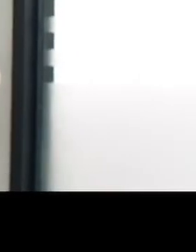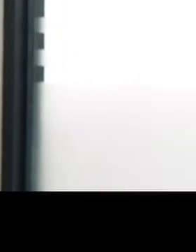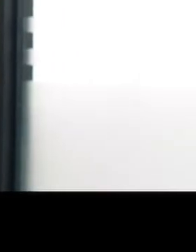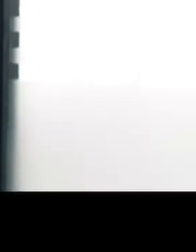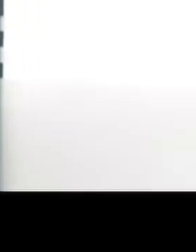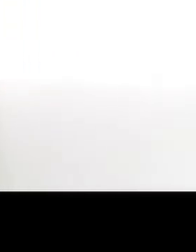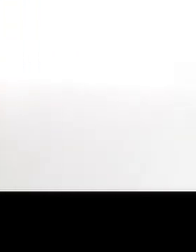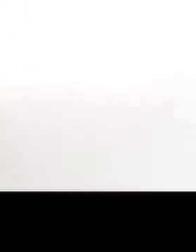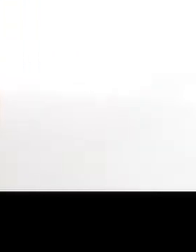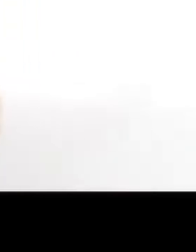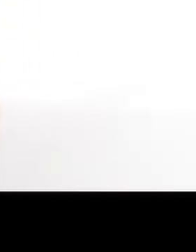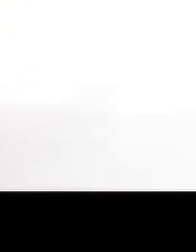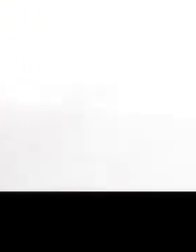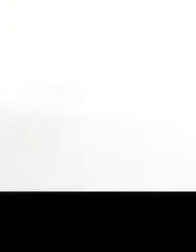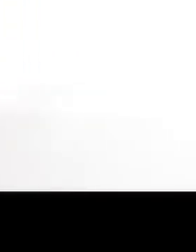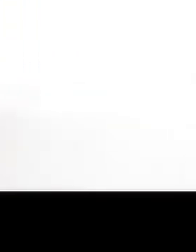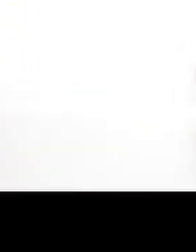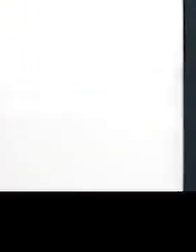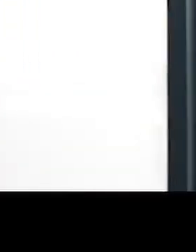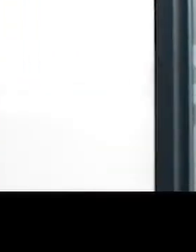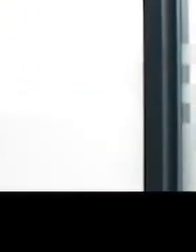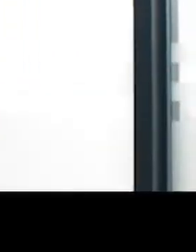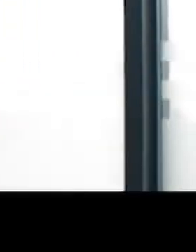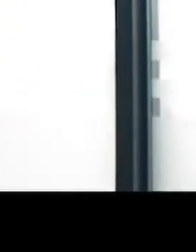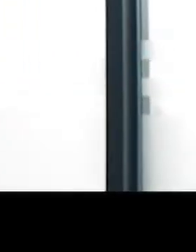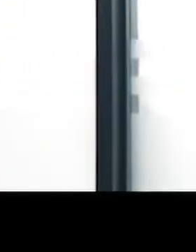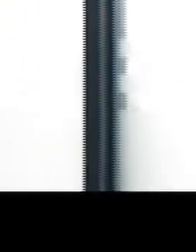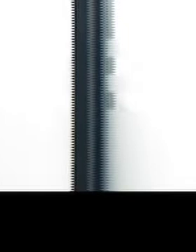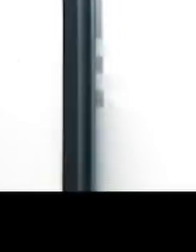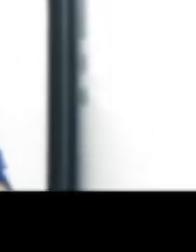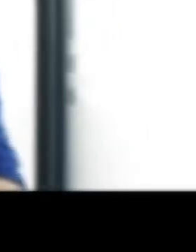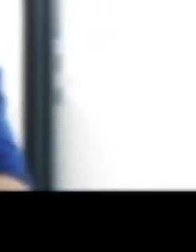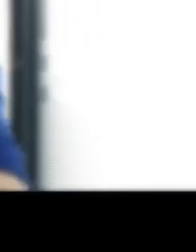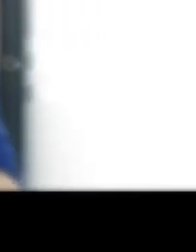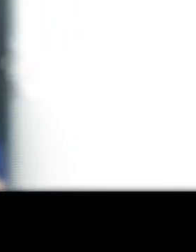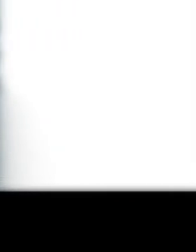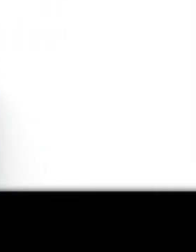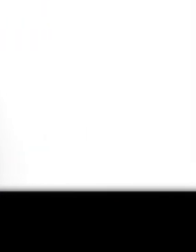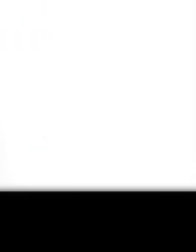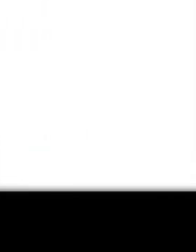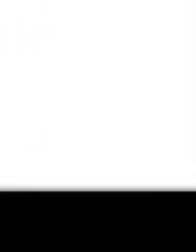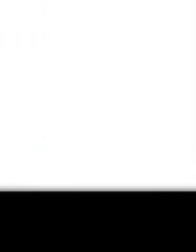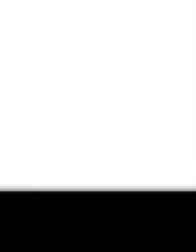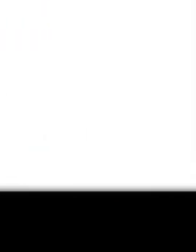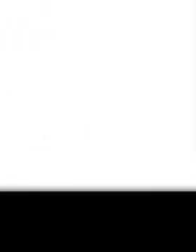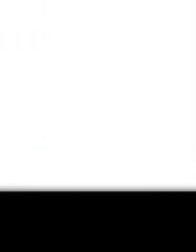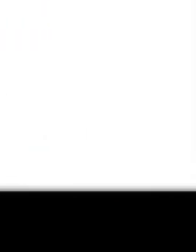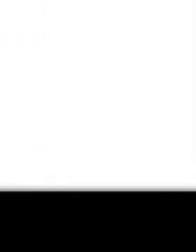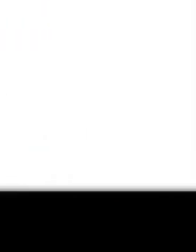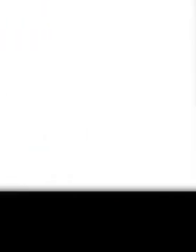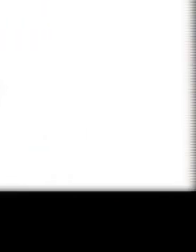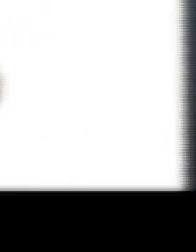Llame al 1311 y descubra todo lo que puede hacer por usted. Que su vida sea más fácil. Eso hace Raxa.